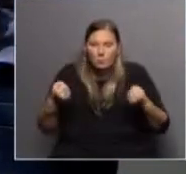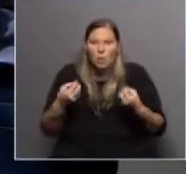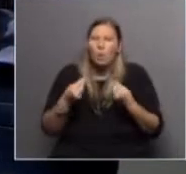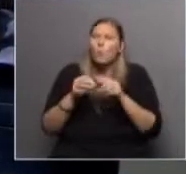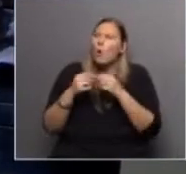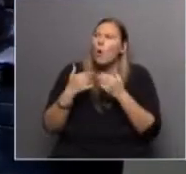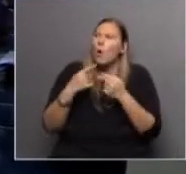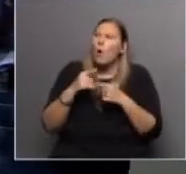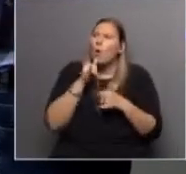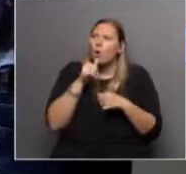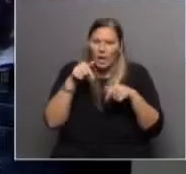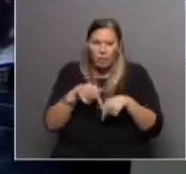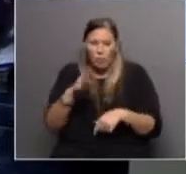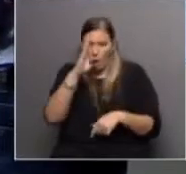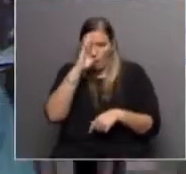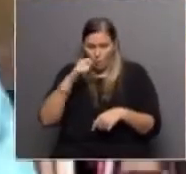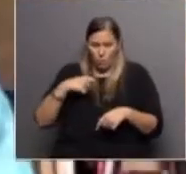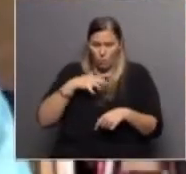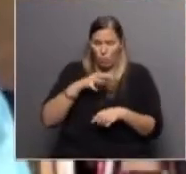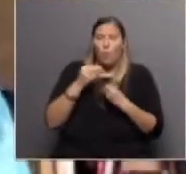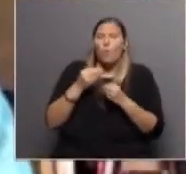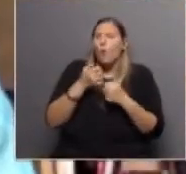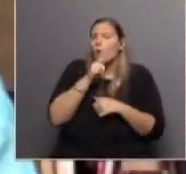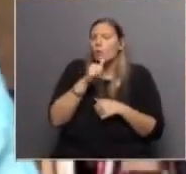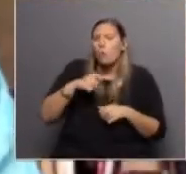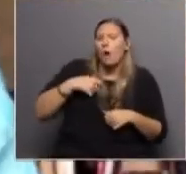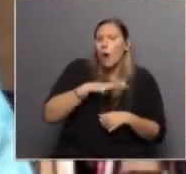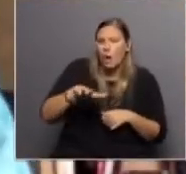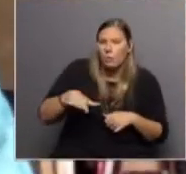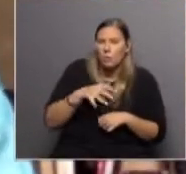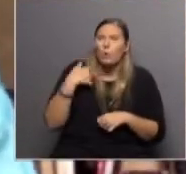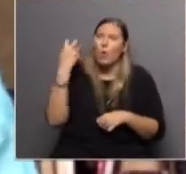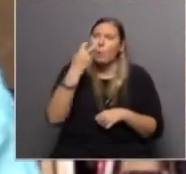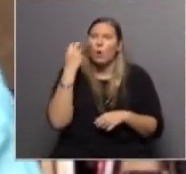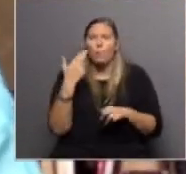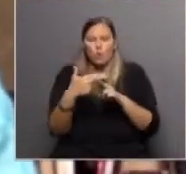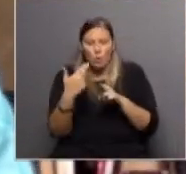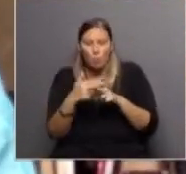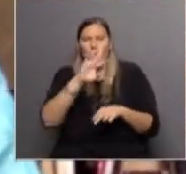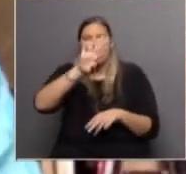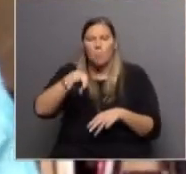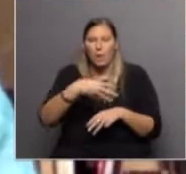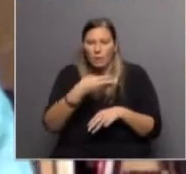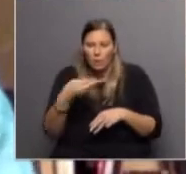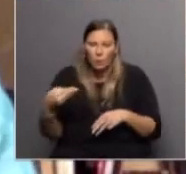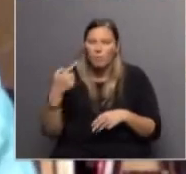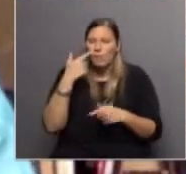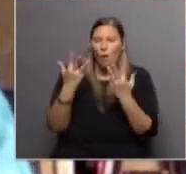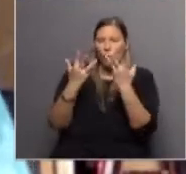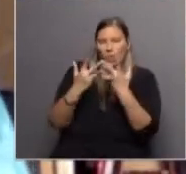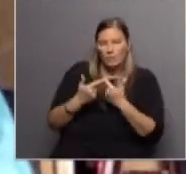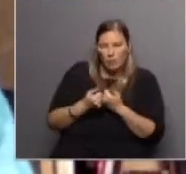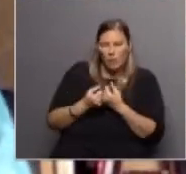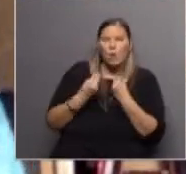que estamos aprendiendo a la sociedad? Y ahí fue que, bueno, busquemos un nombre, hagamos una página web, organicémonos en